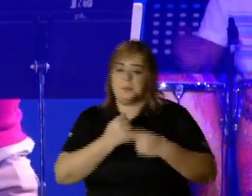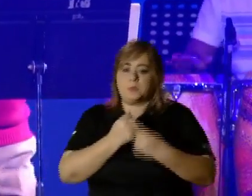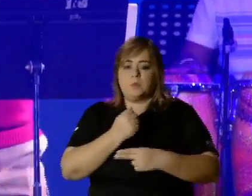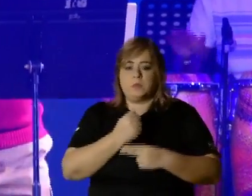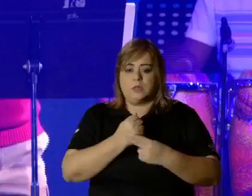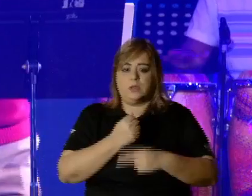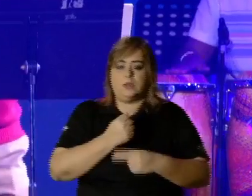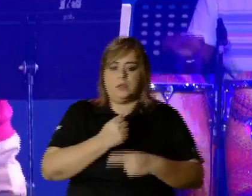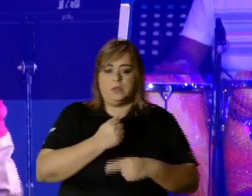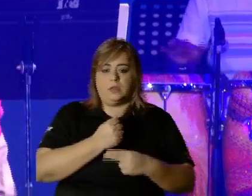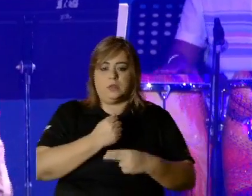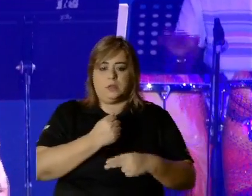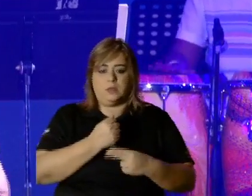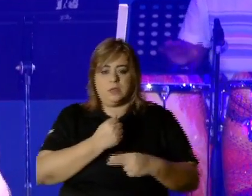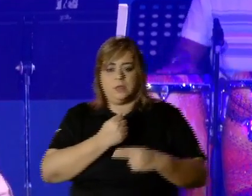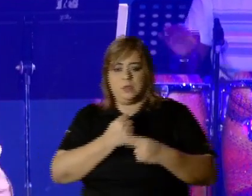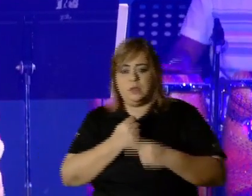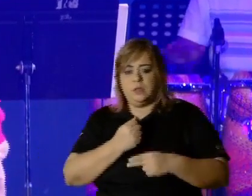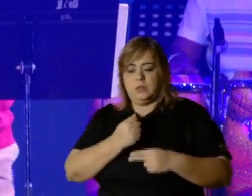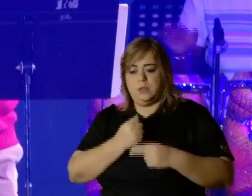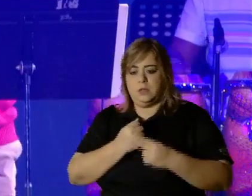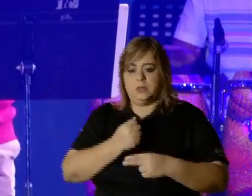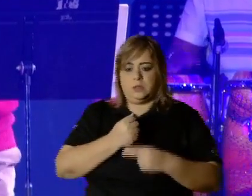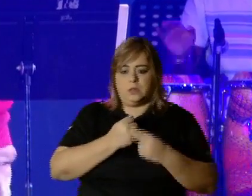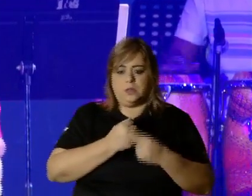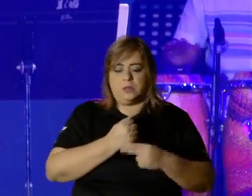Esta es una plena de la esquina de la plaza.